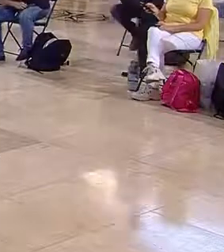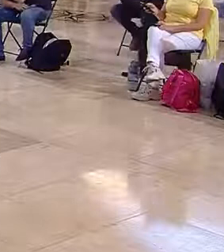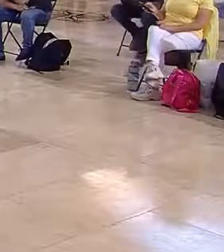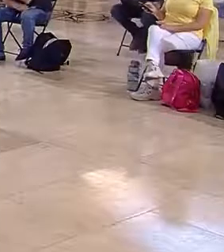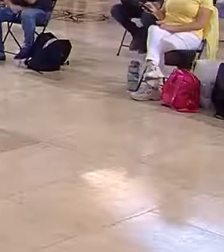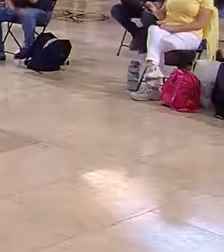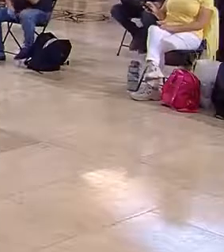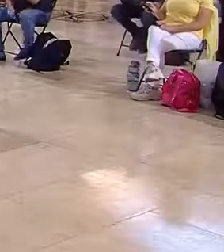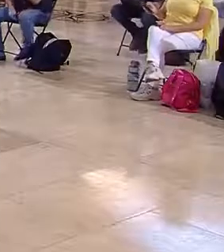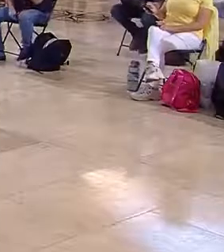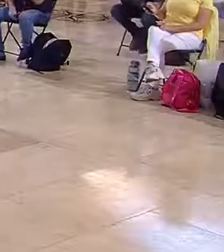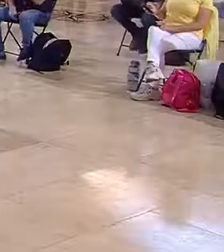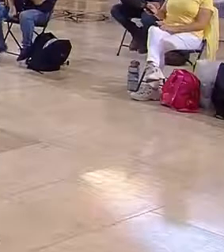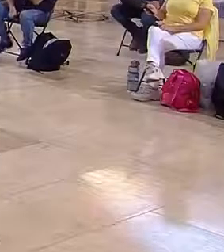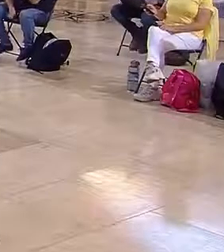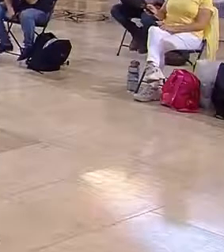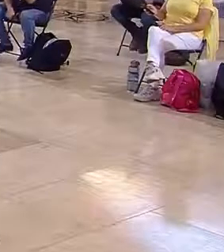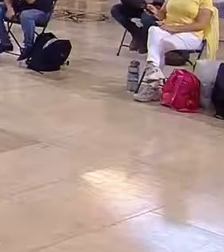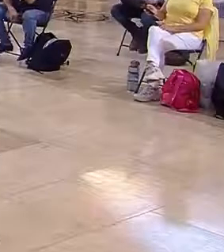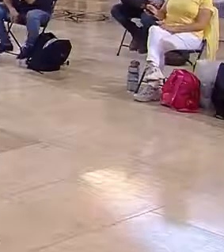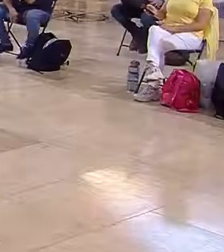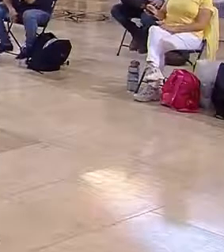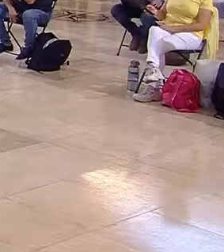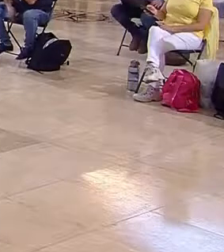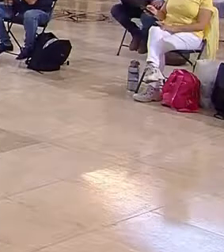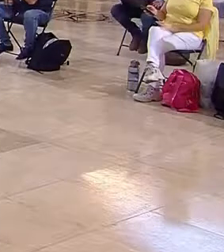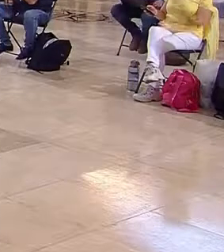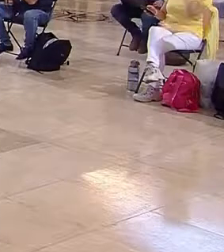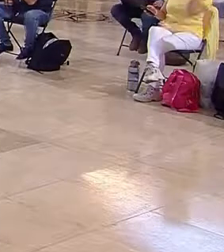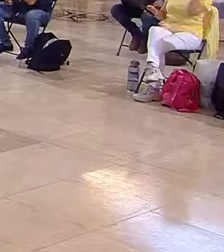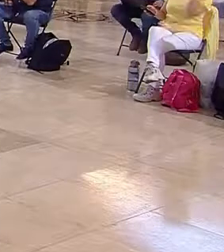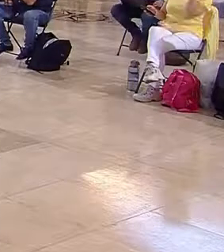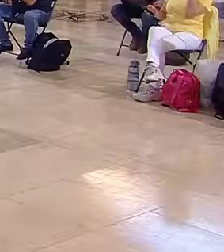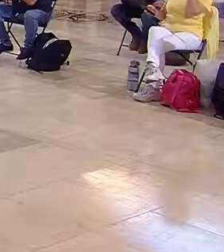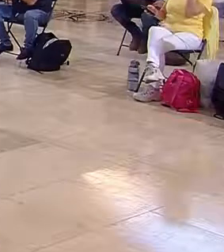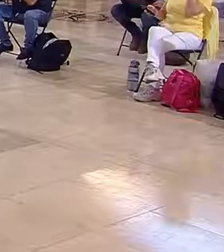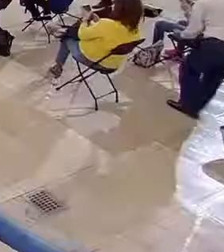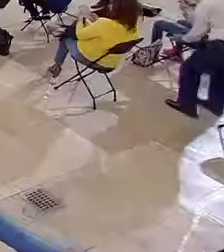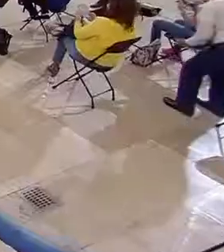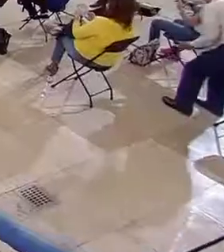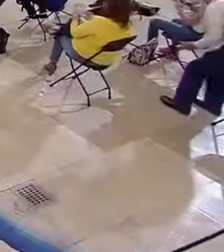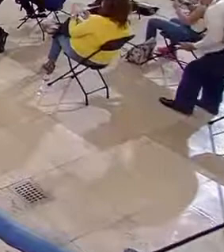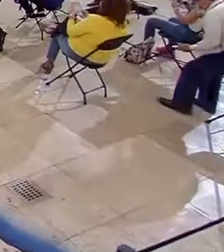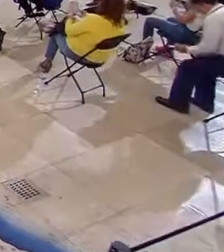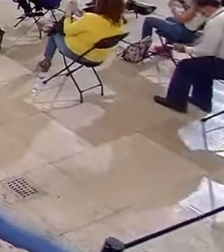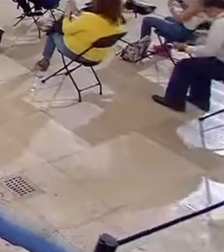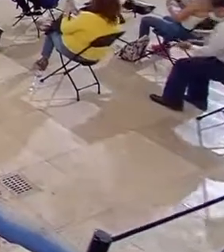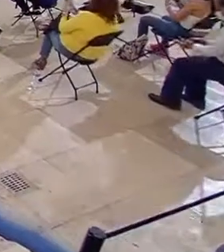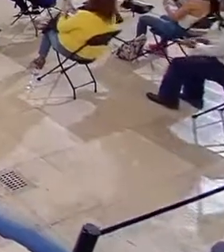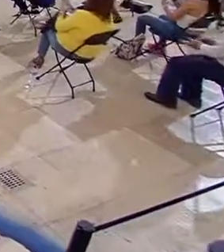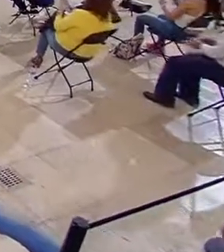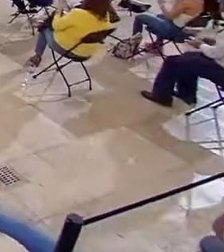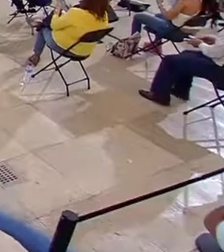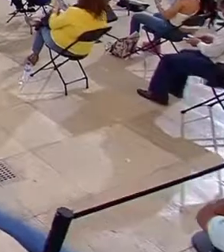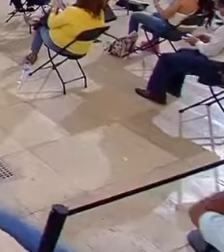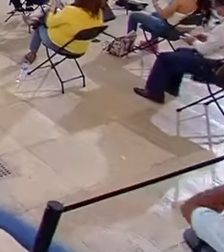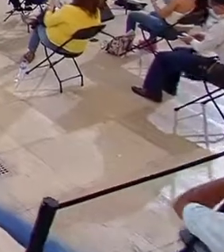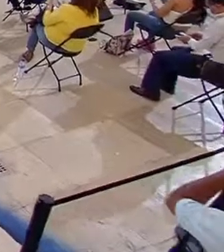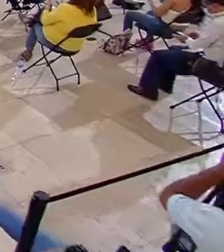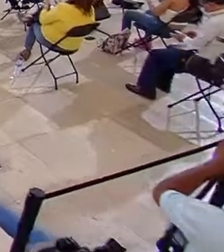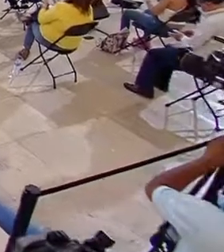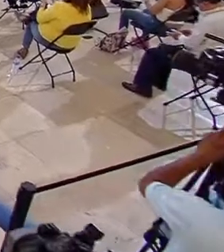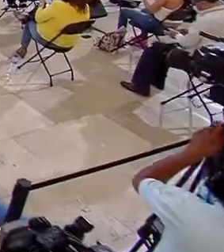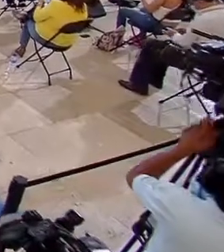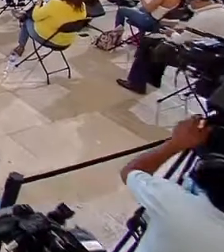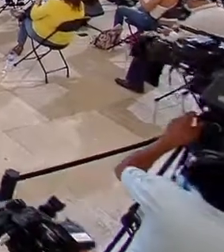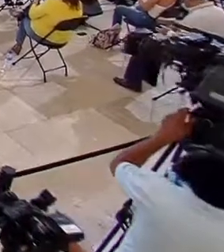Hola, presidente, buen inicio de semana. Preguntarle en torno al virus SARS-CoV-2, al COVID, ¿cuál es la situación de